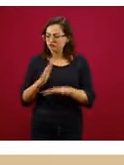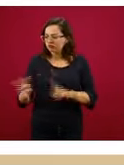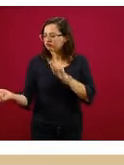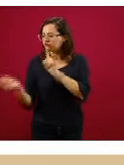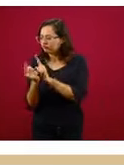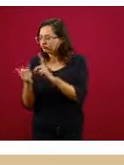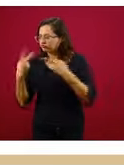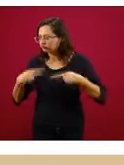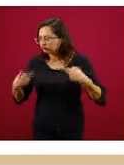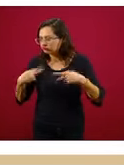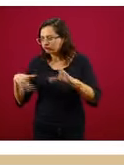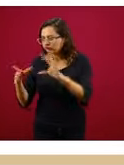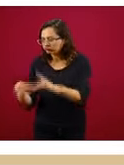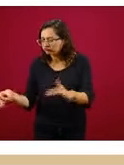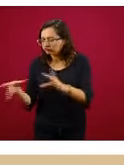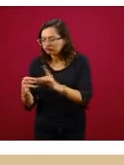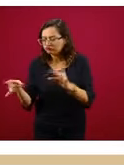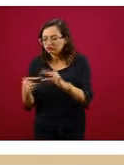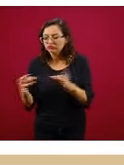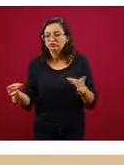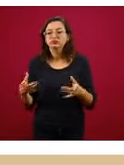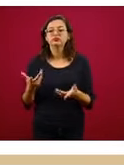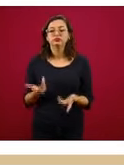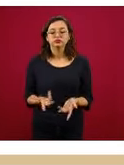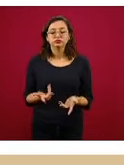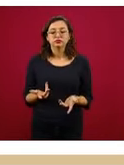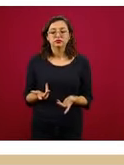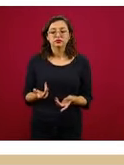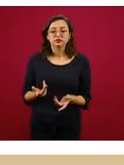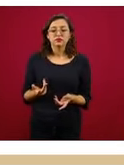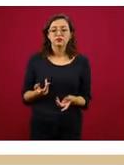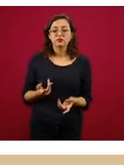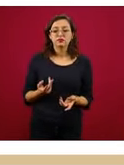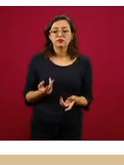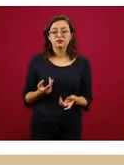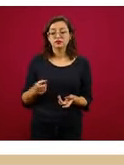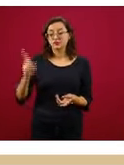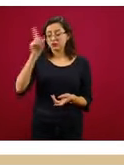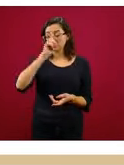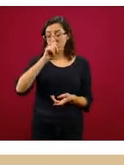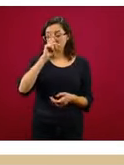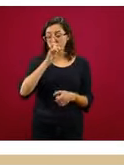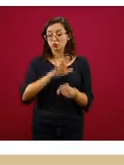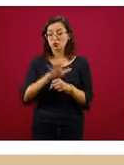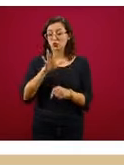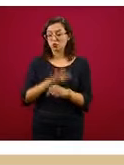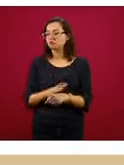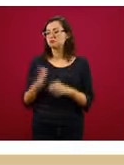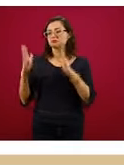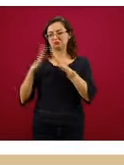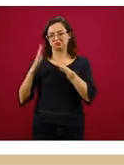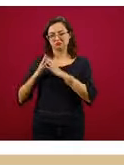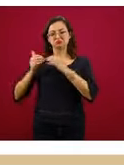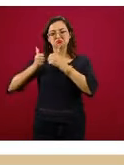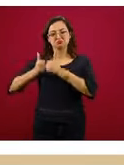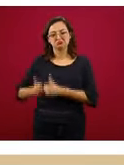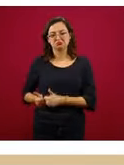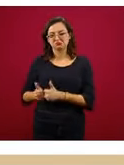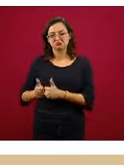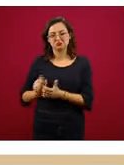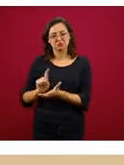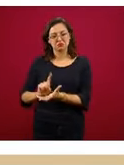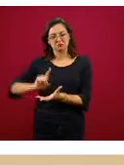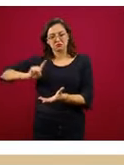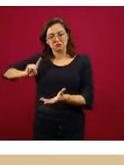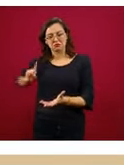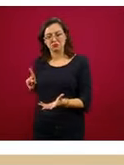cercana, hablada a la persona, ¿no? Esto en donde principalmente lo que se le recomienda es que se autoaísle en casa y